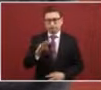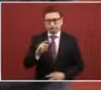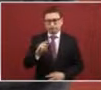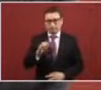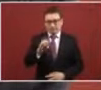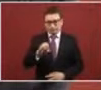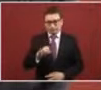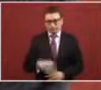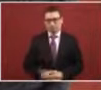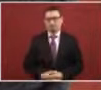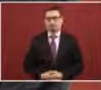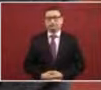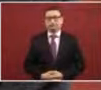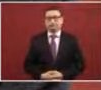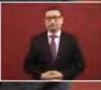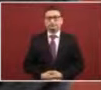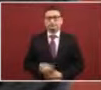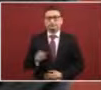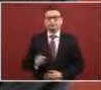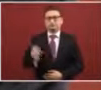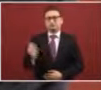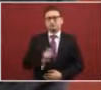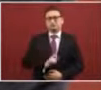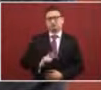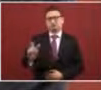Es un profesional